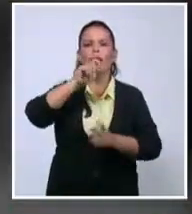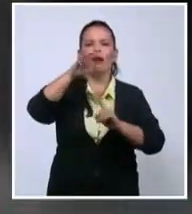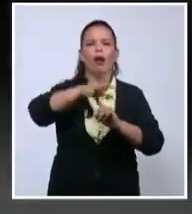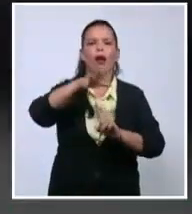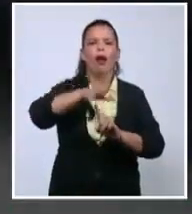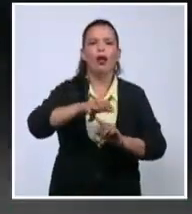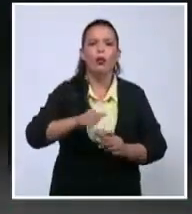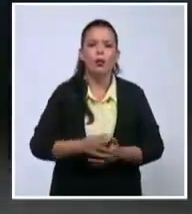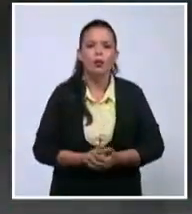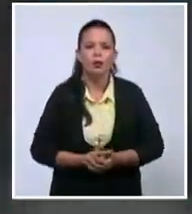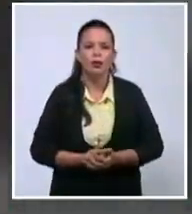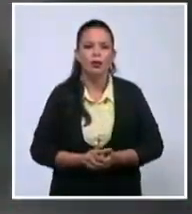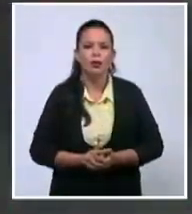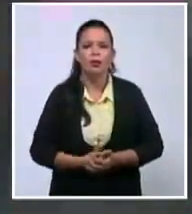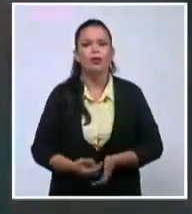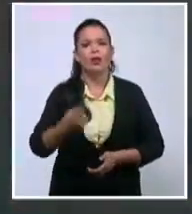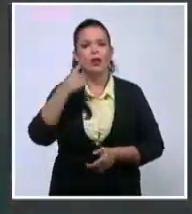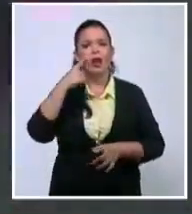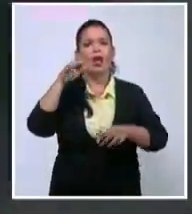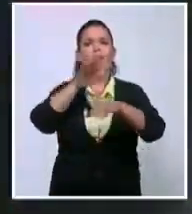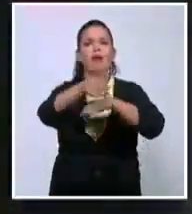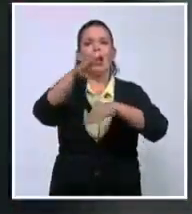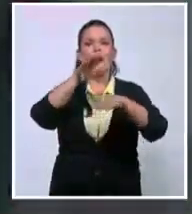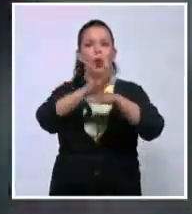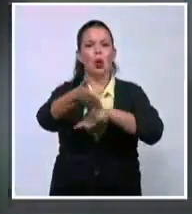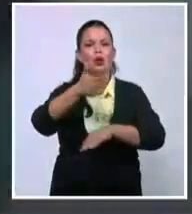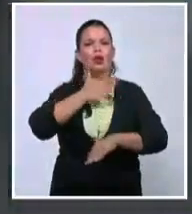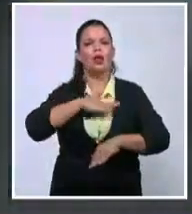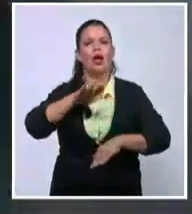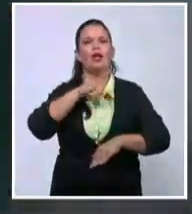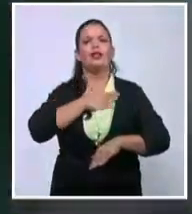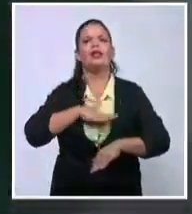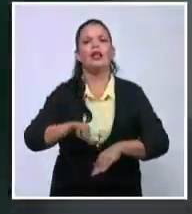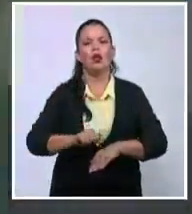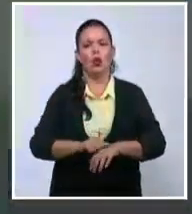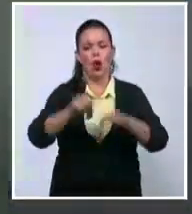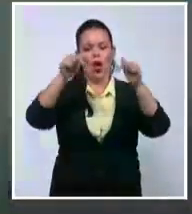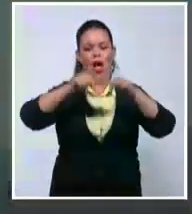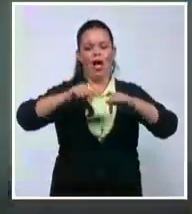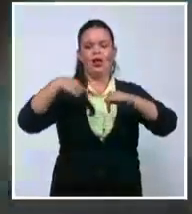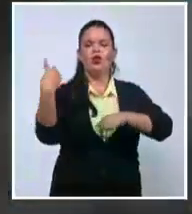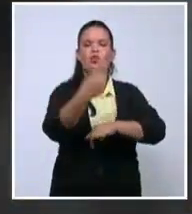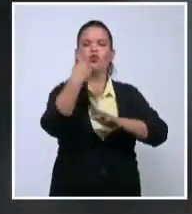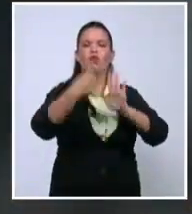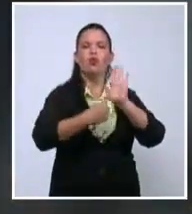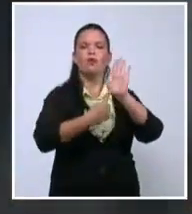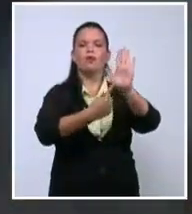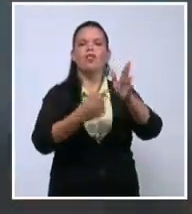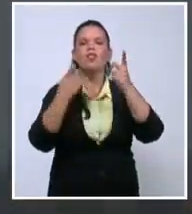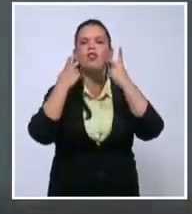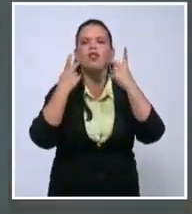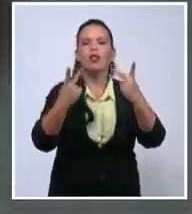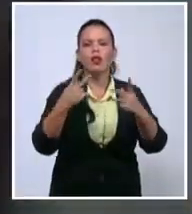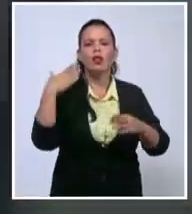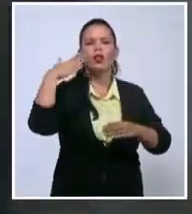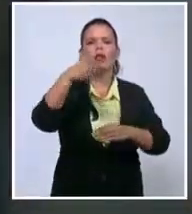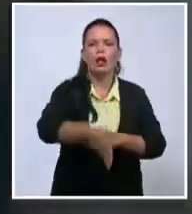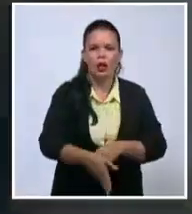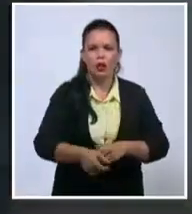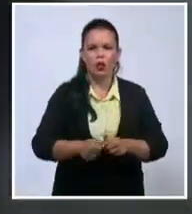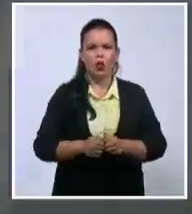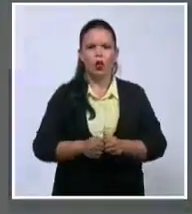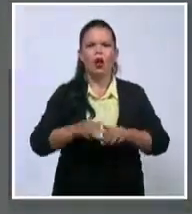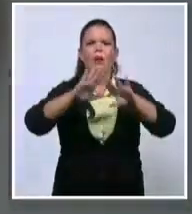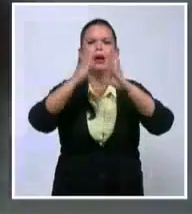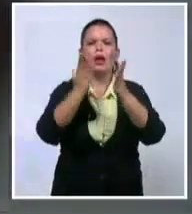problema. Y ahí estamos nosotros, transmitiendo esa verdad en el terreno, en directo. No para que sea manipulada, no para que digan,